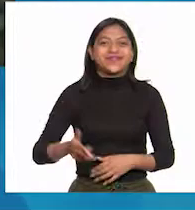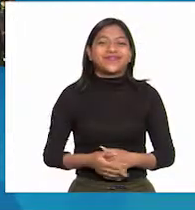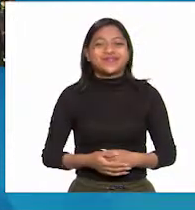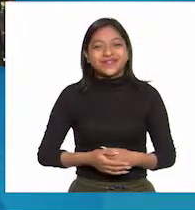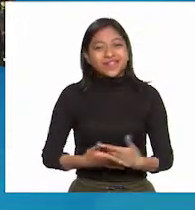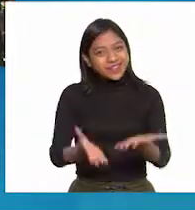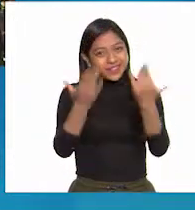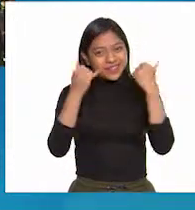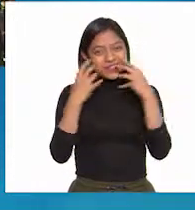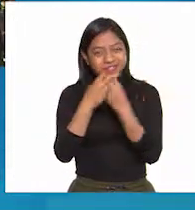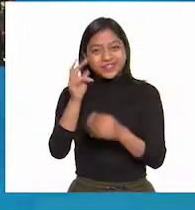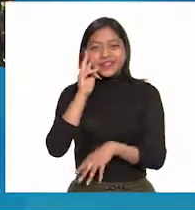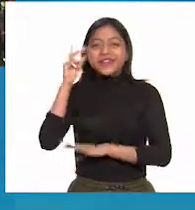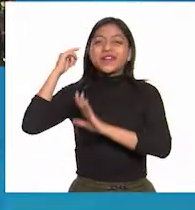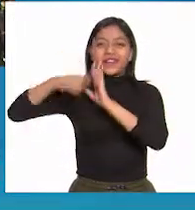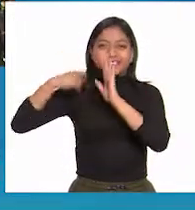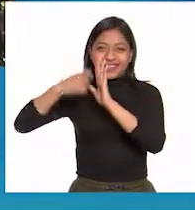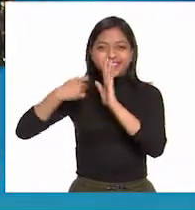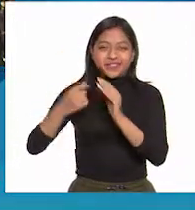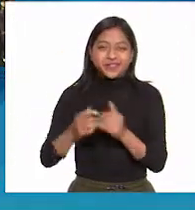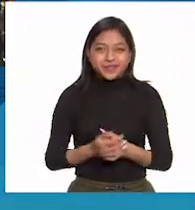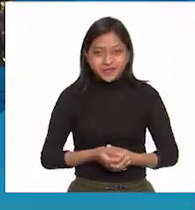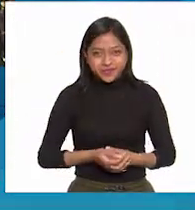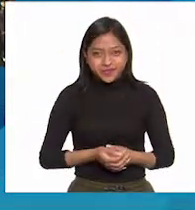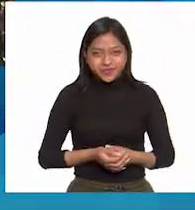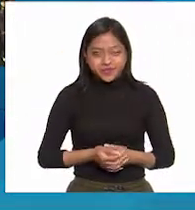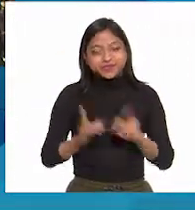¡Hola! ¡Vamos a ver el siguiente video!